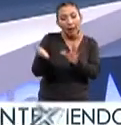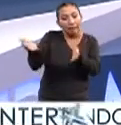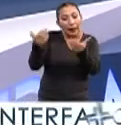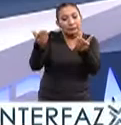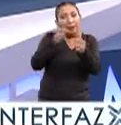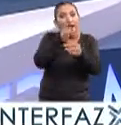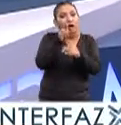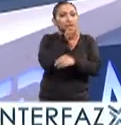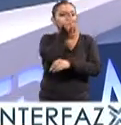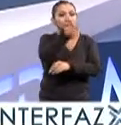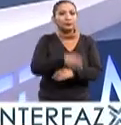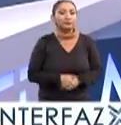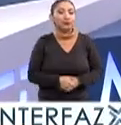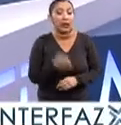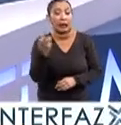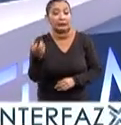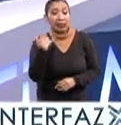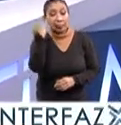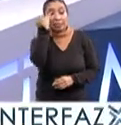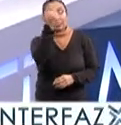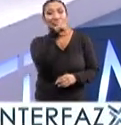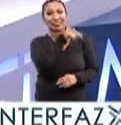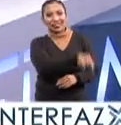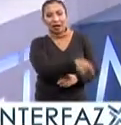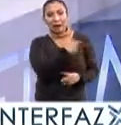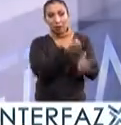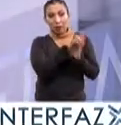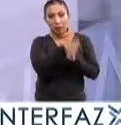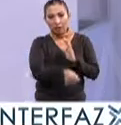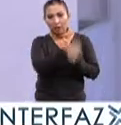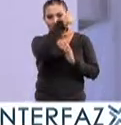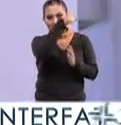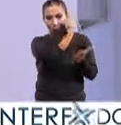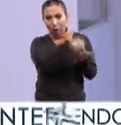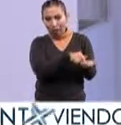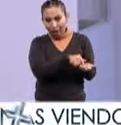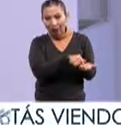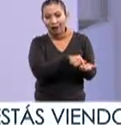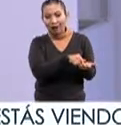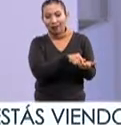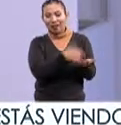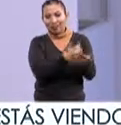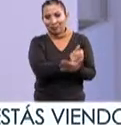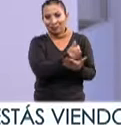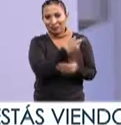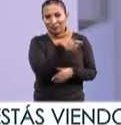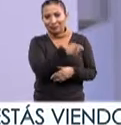teniendo un mejor resultado, ¿no? Y esta iniciativa, por ejemplo, el primer lugar,